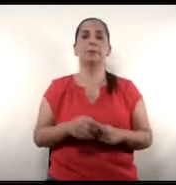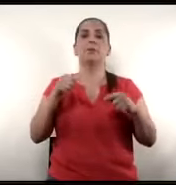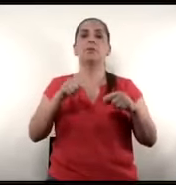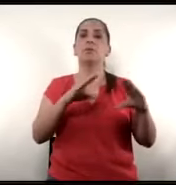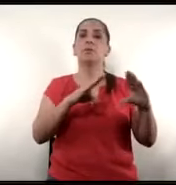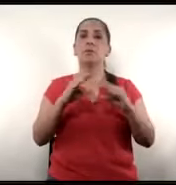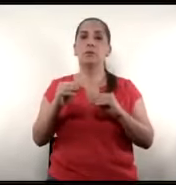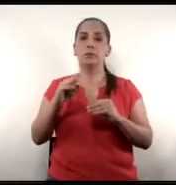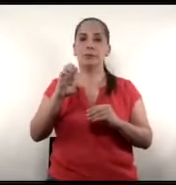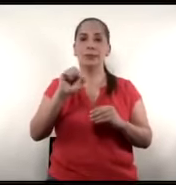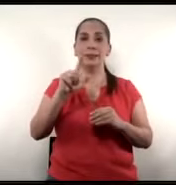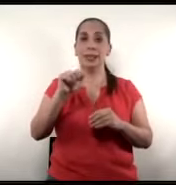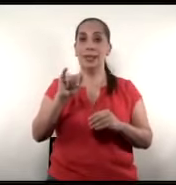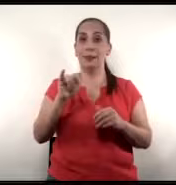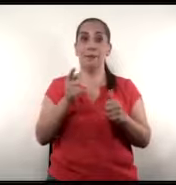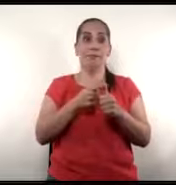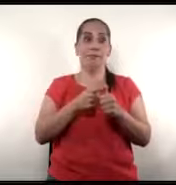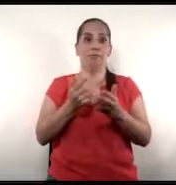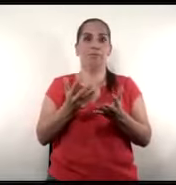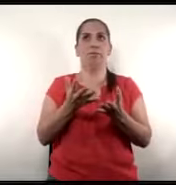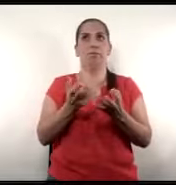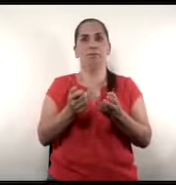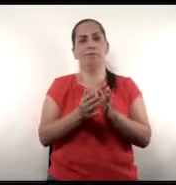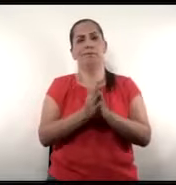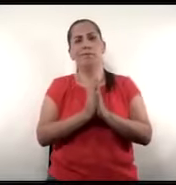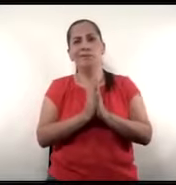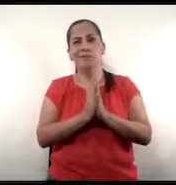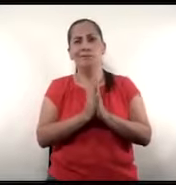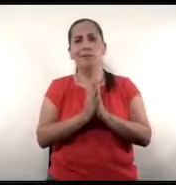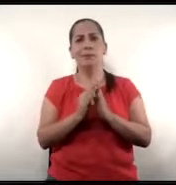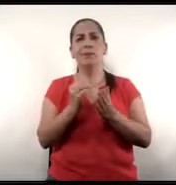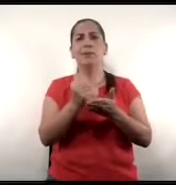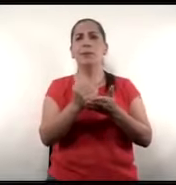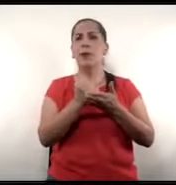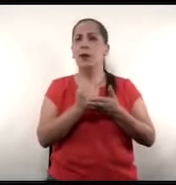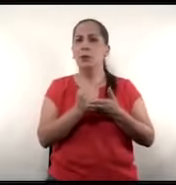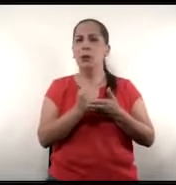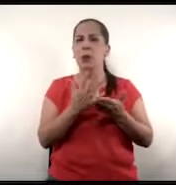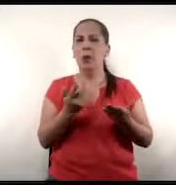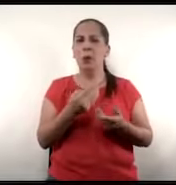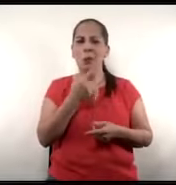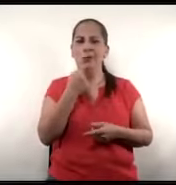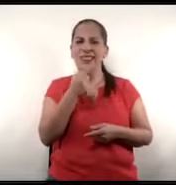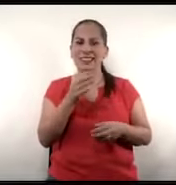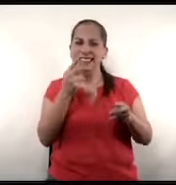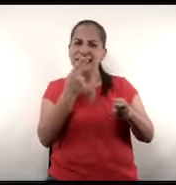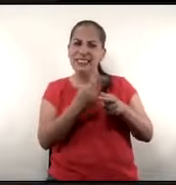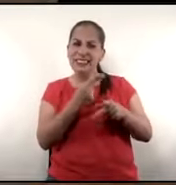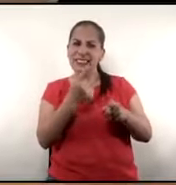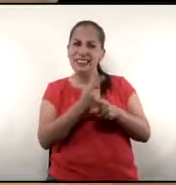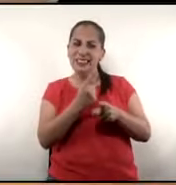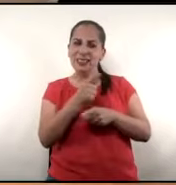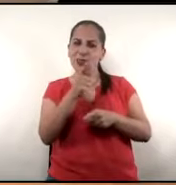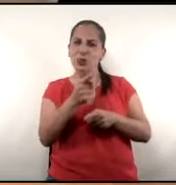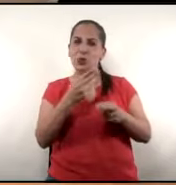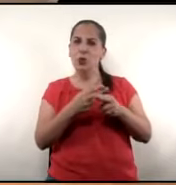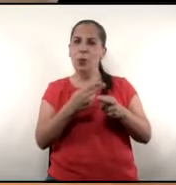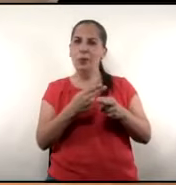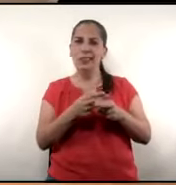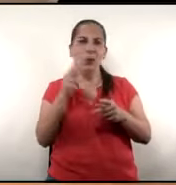don Eli, que quiero pedirle primero que me ayude a decir bien su apellido.